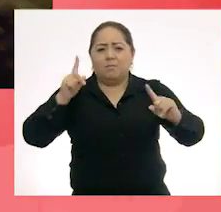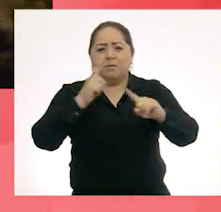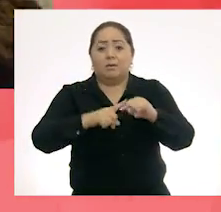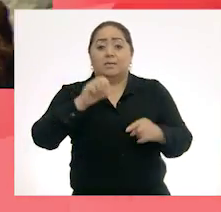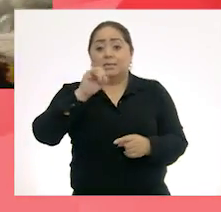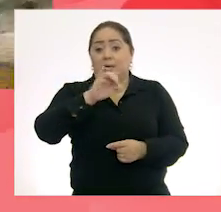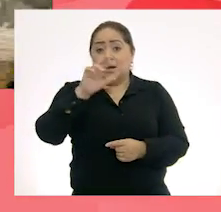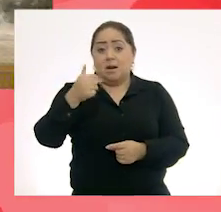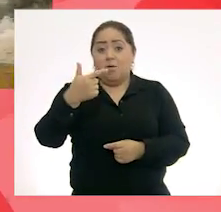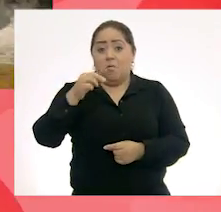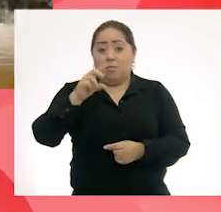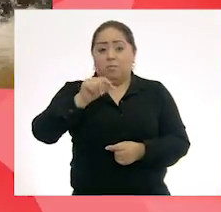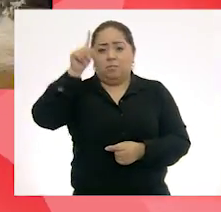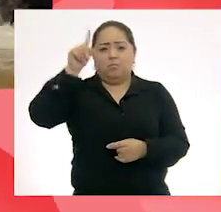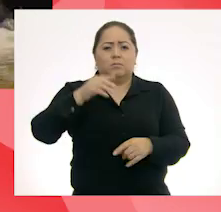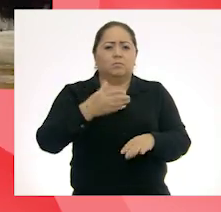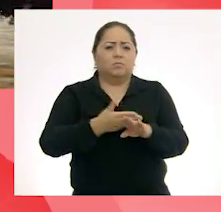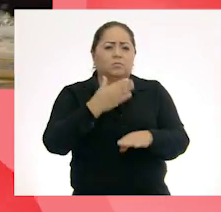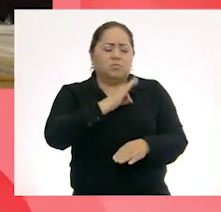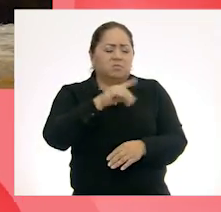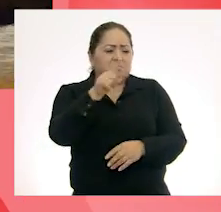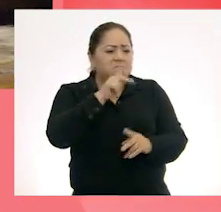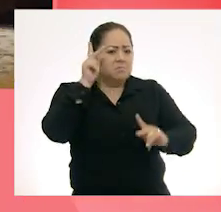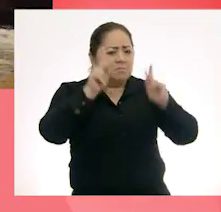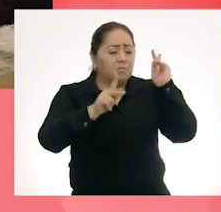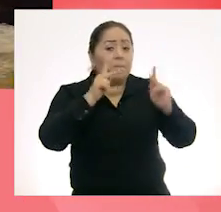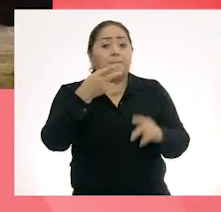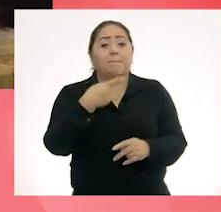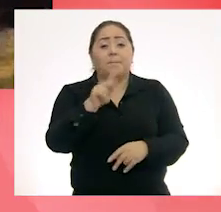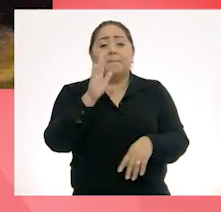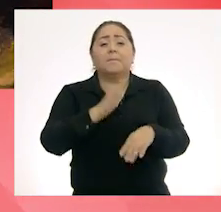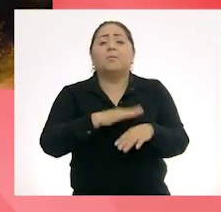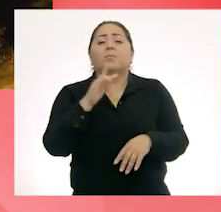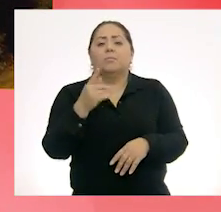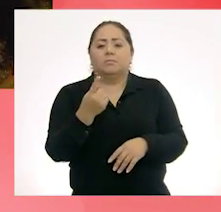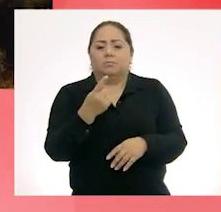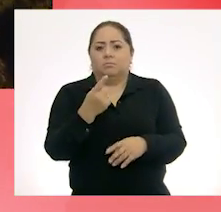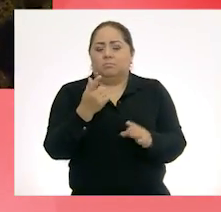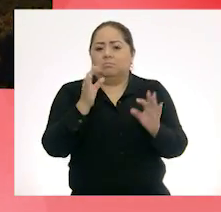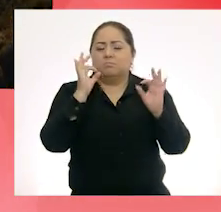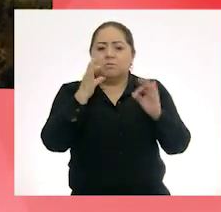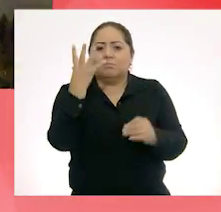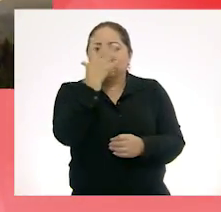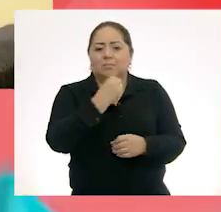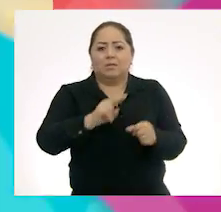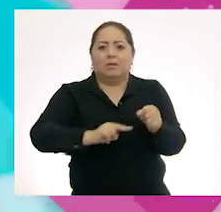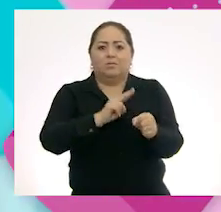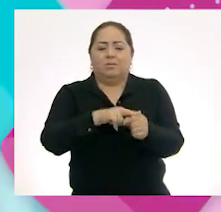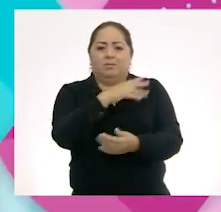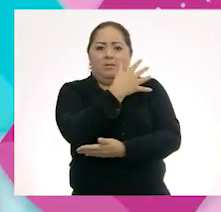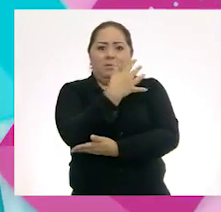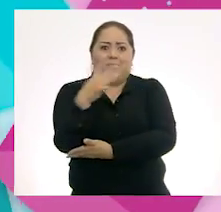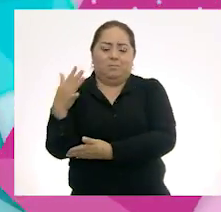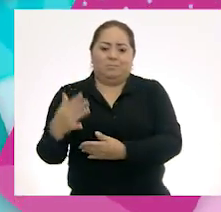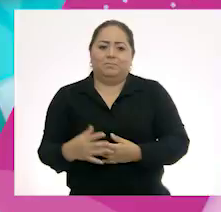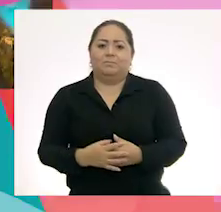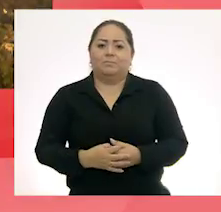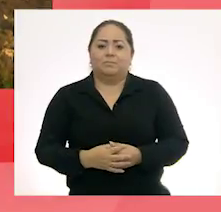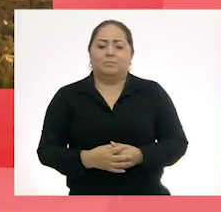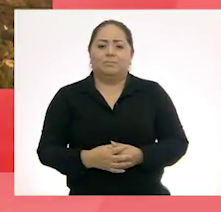Sierra Gorda es un lugar digno de visitarse, sobre todo por ser una auténtica belleza natural.